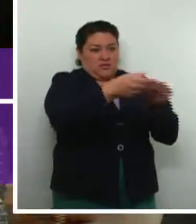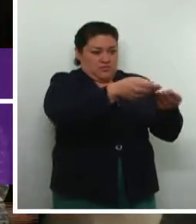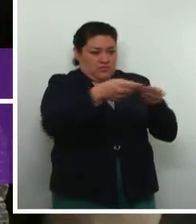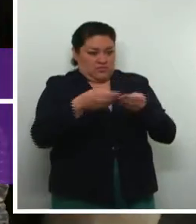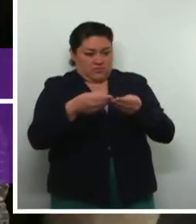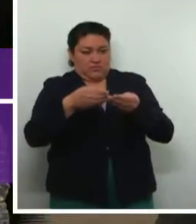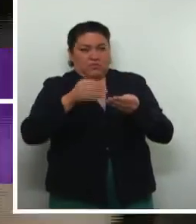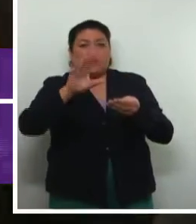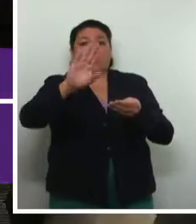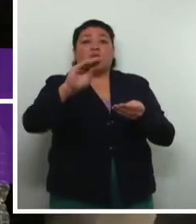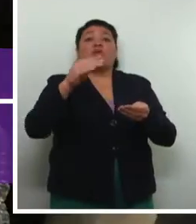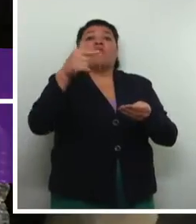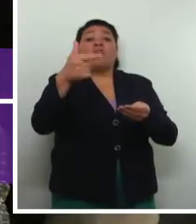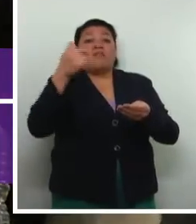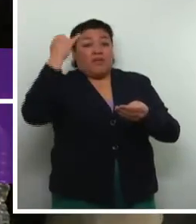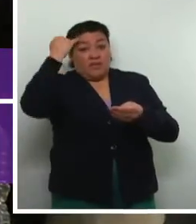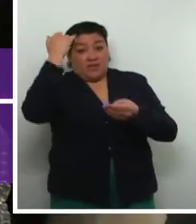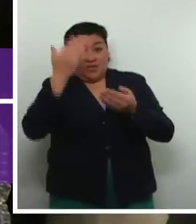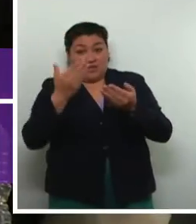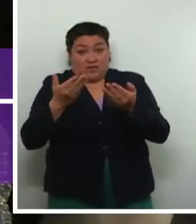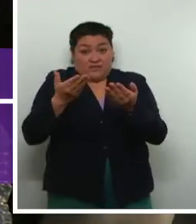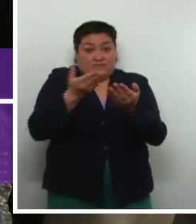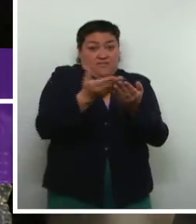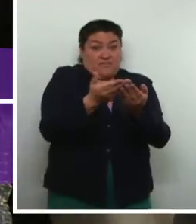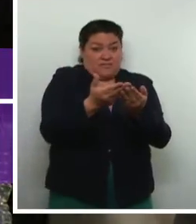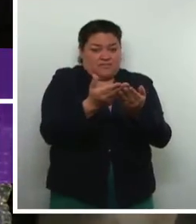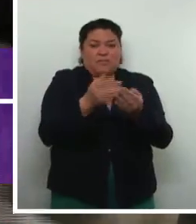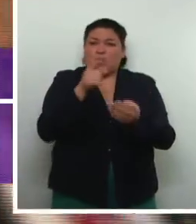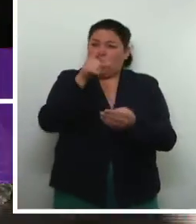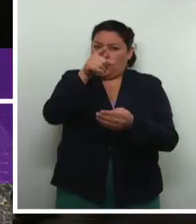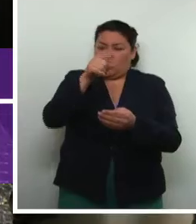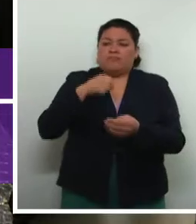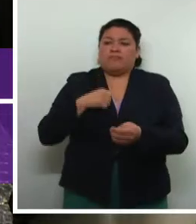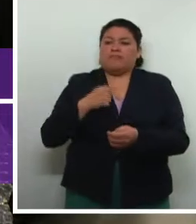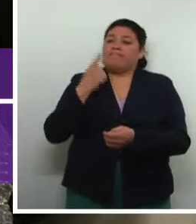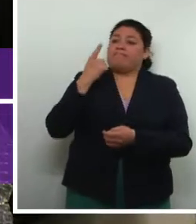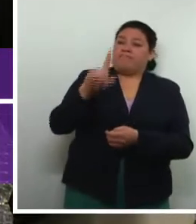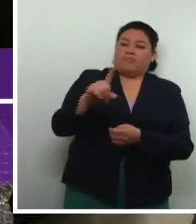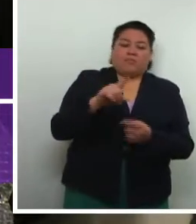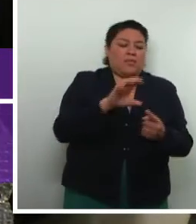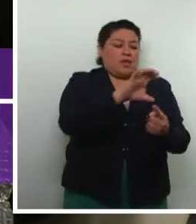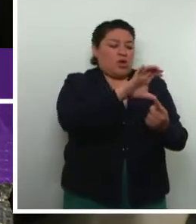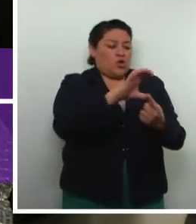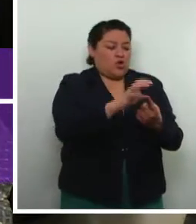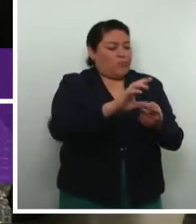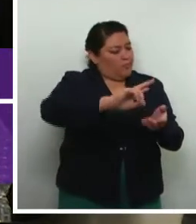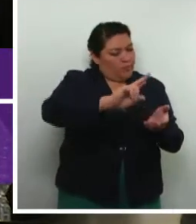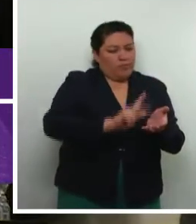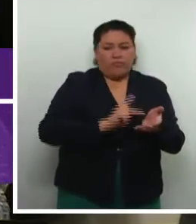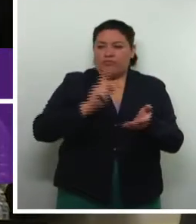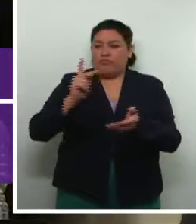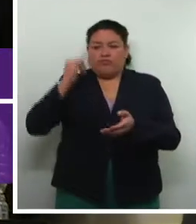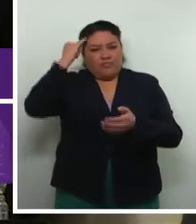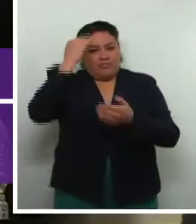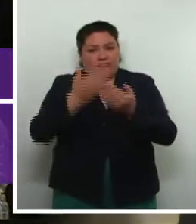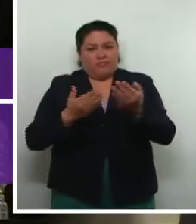dictamen. Usted instruyó que la comisión se reuniera con todos los que